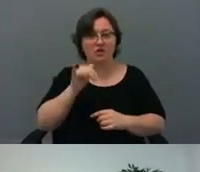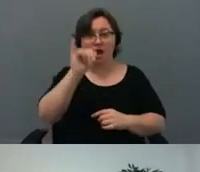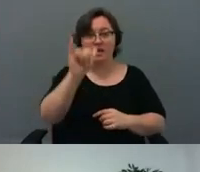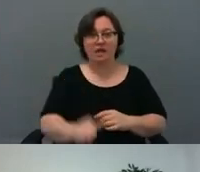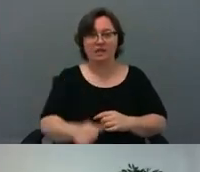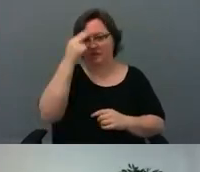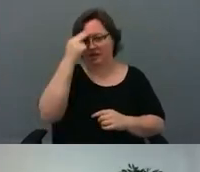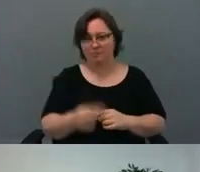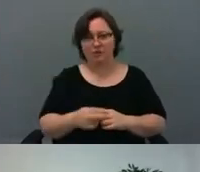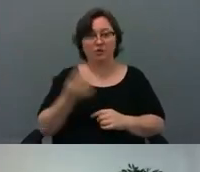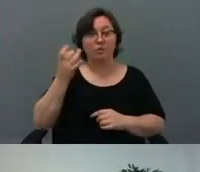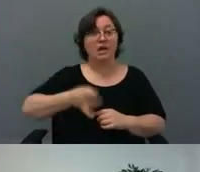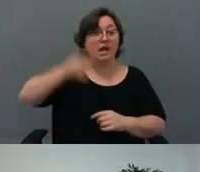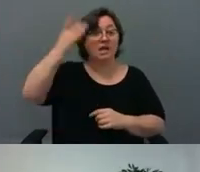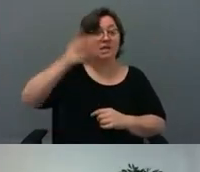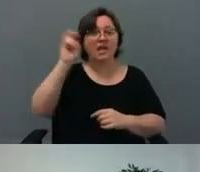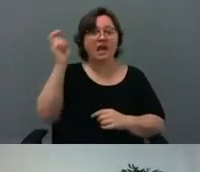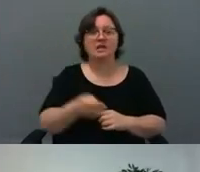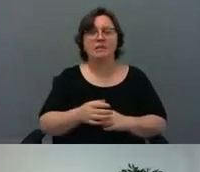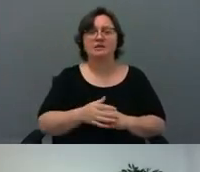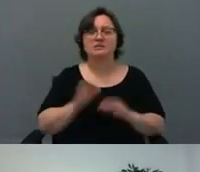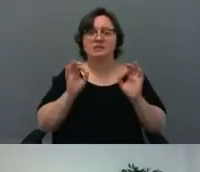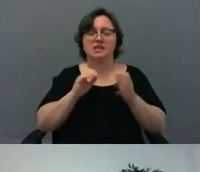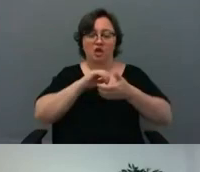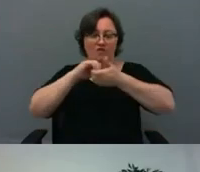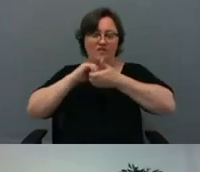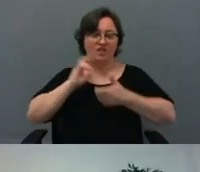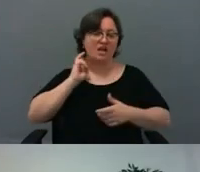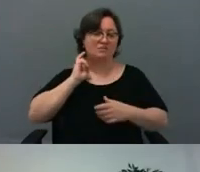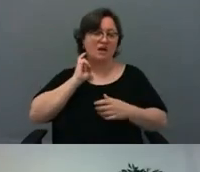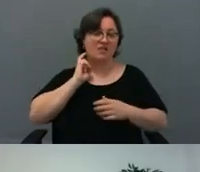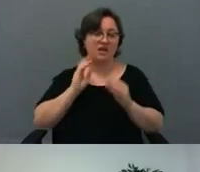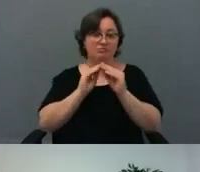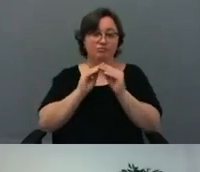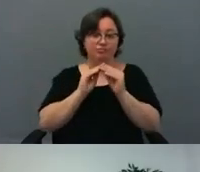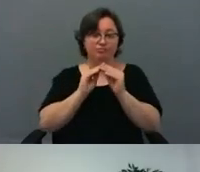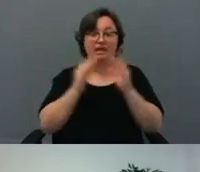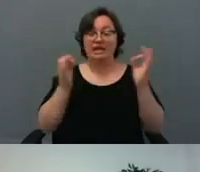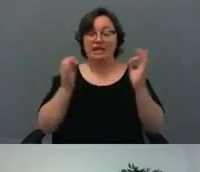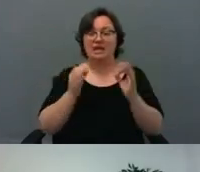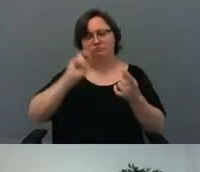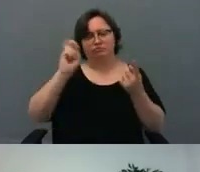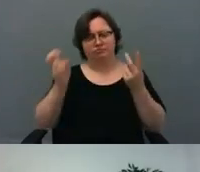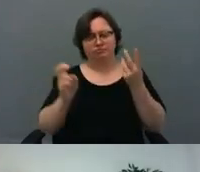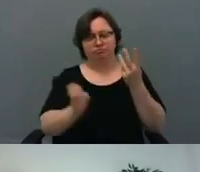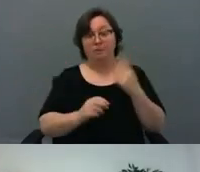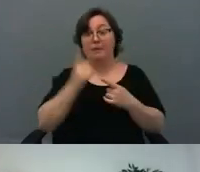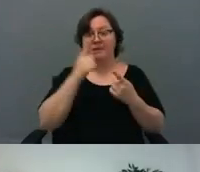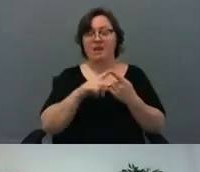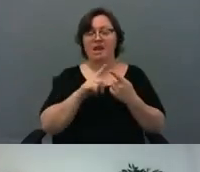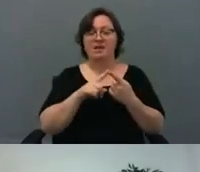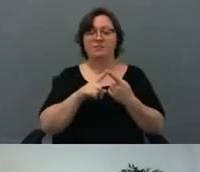Una de las iniciativas que está desarrollando Confederación Aspace en este sentido, bueno, hay varias. La primera de